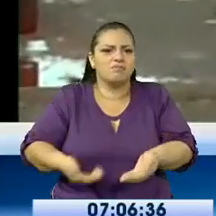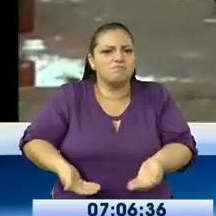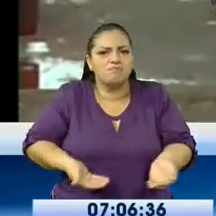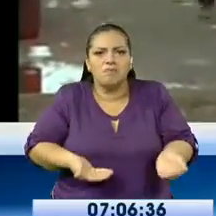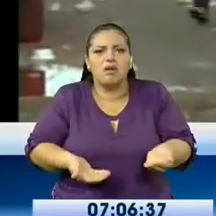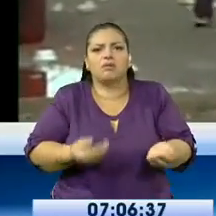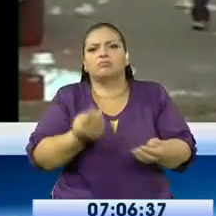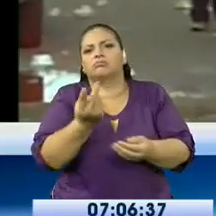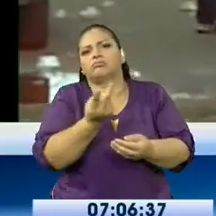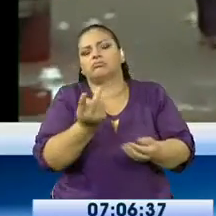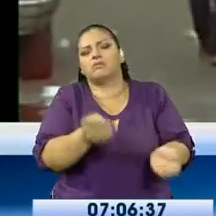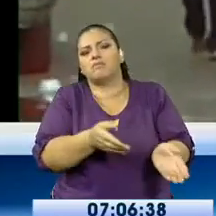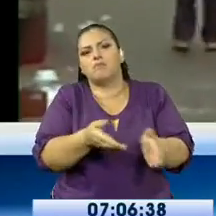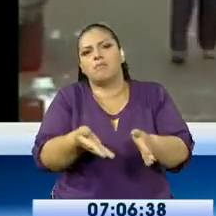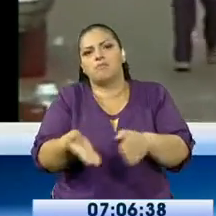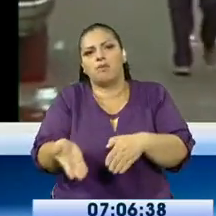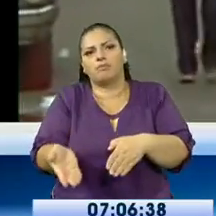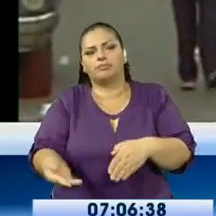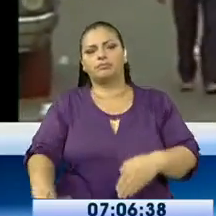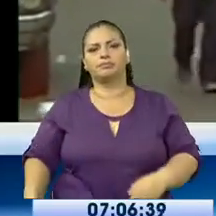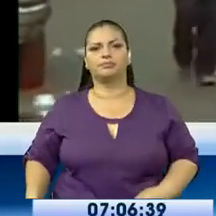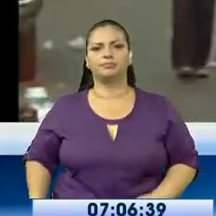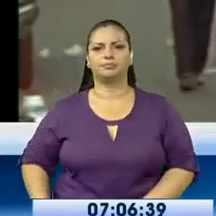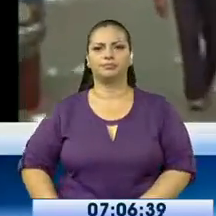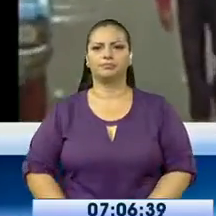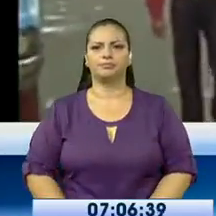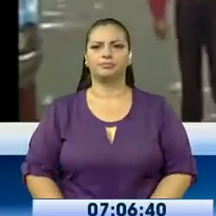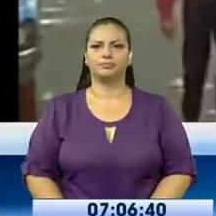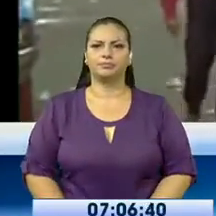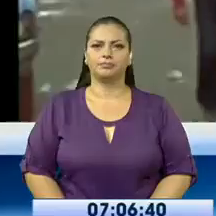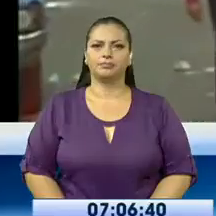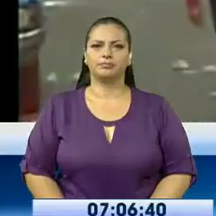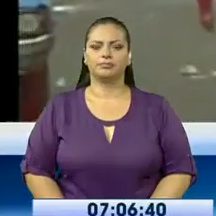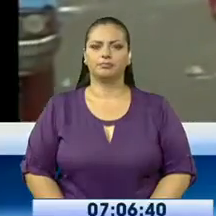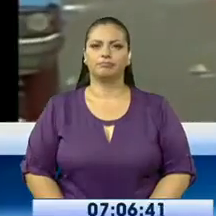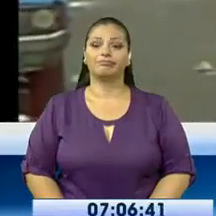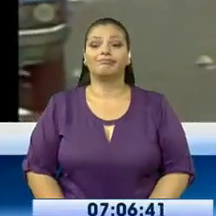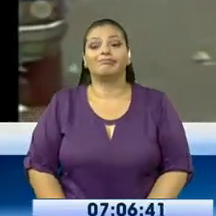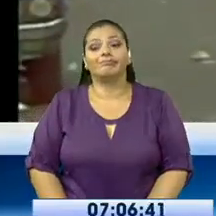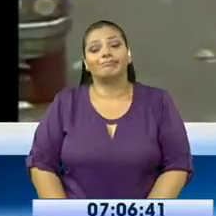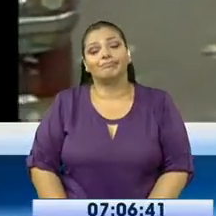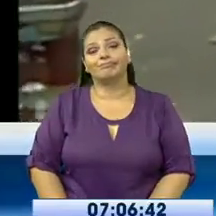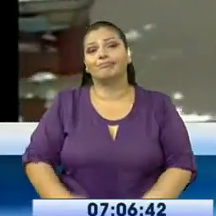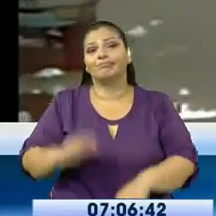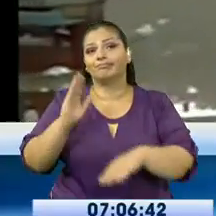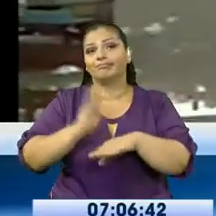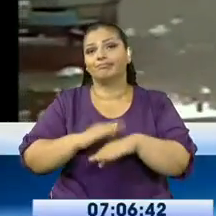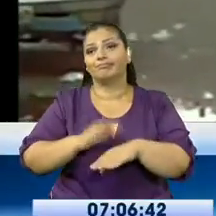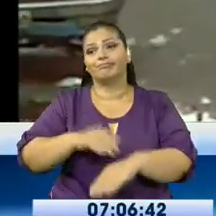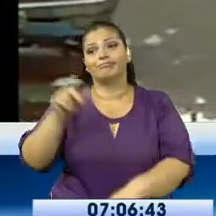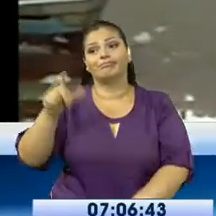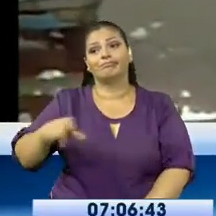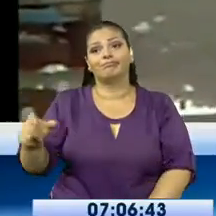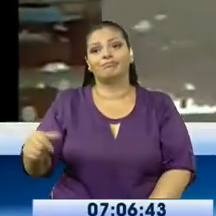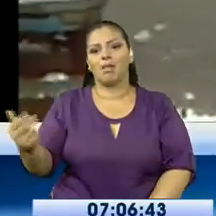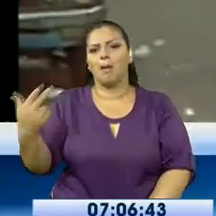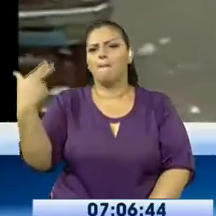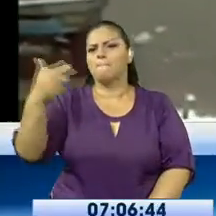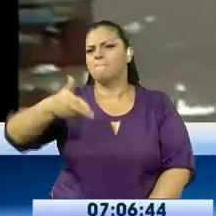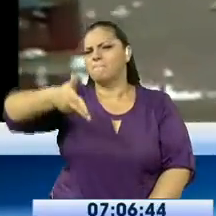tras este acto de la delincuencia organizada que lastimosamente ciega la vida de esta joven